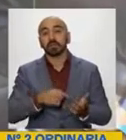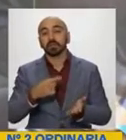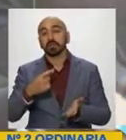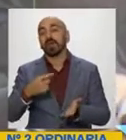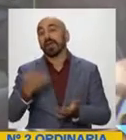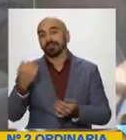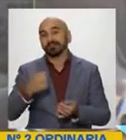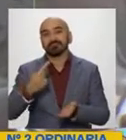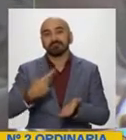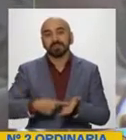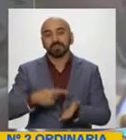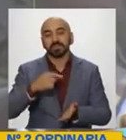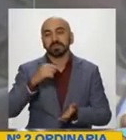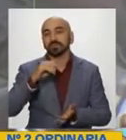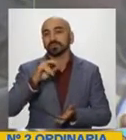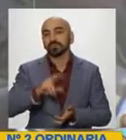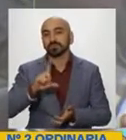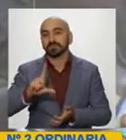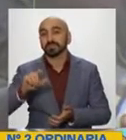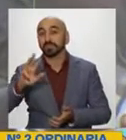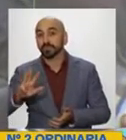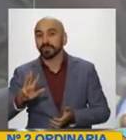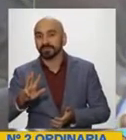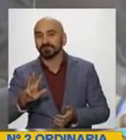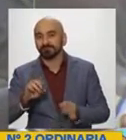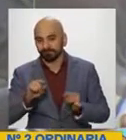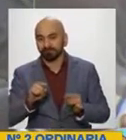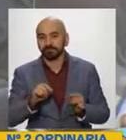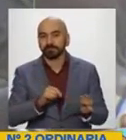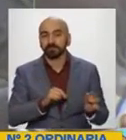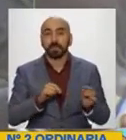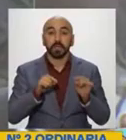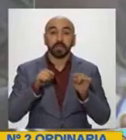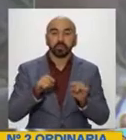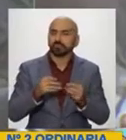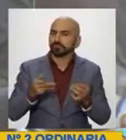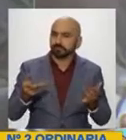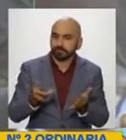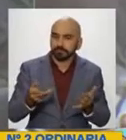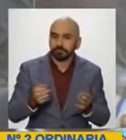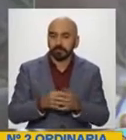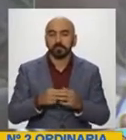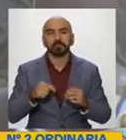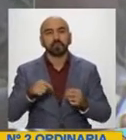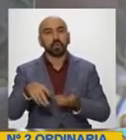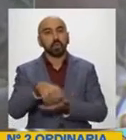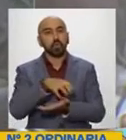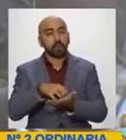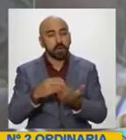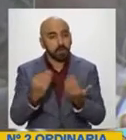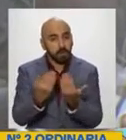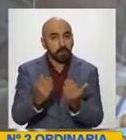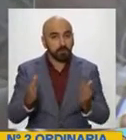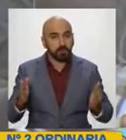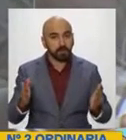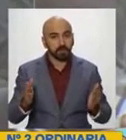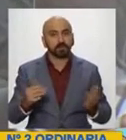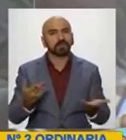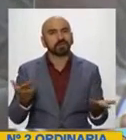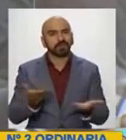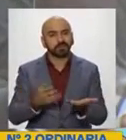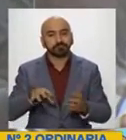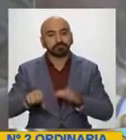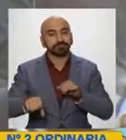1979. Una comuna que se abre con objetivos, con un objetivo de poblar, con un objetivo de